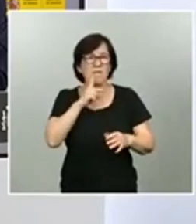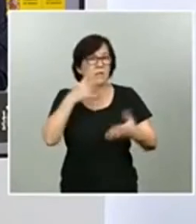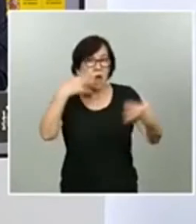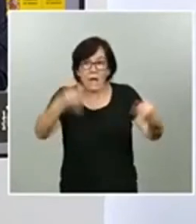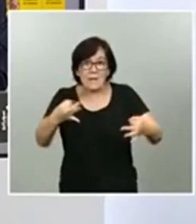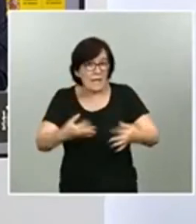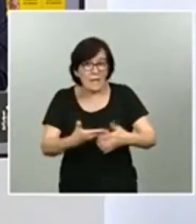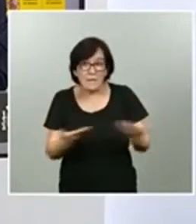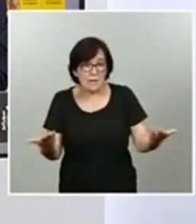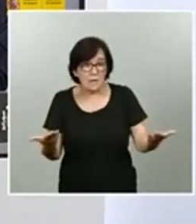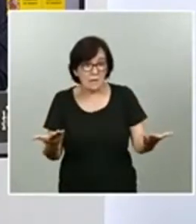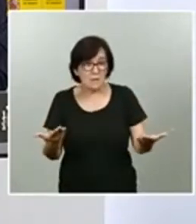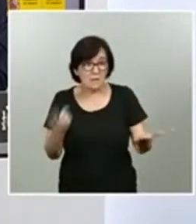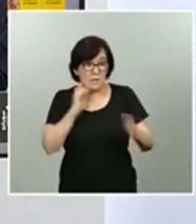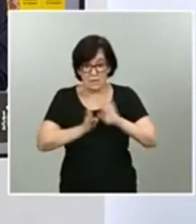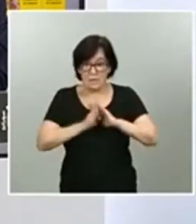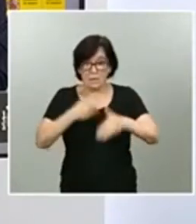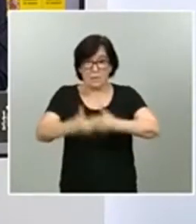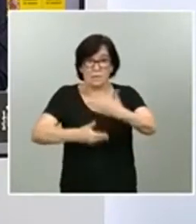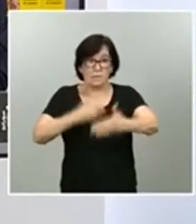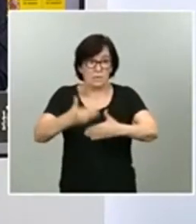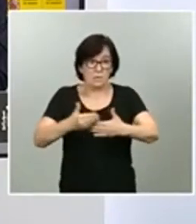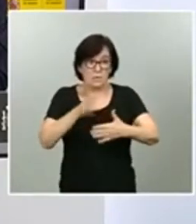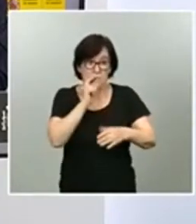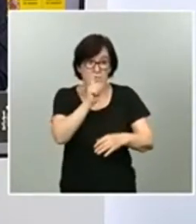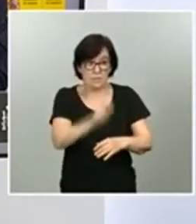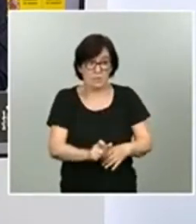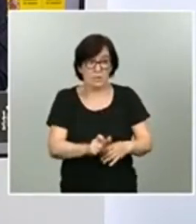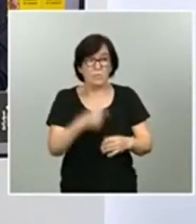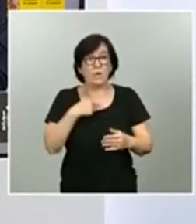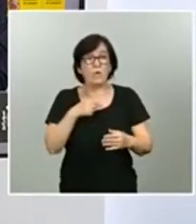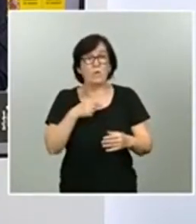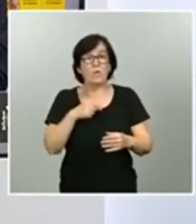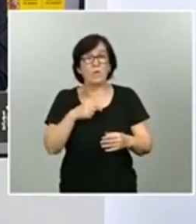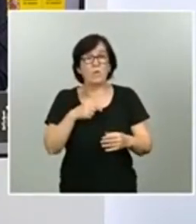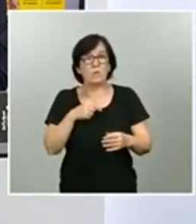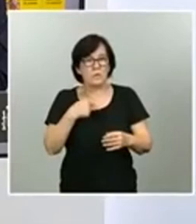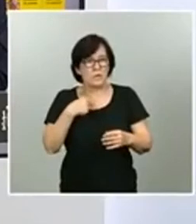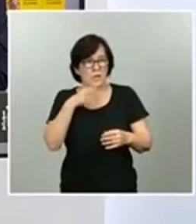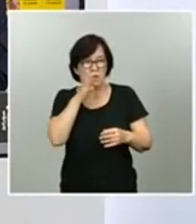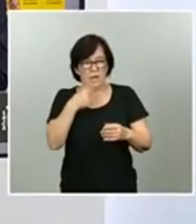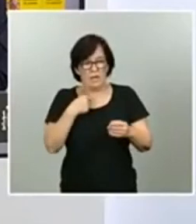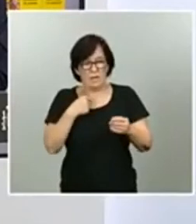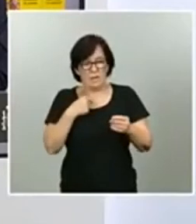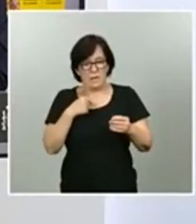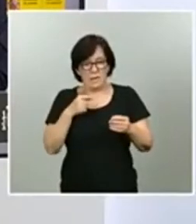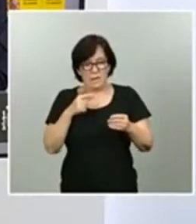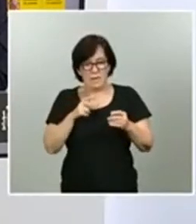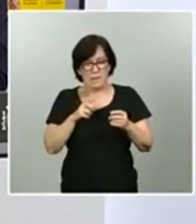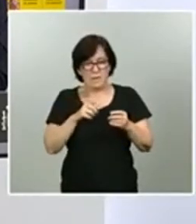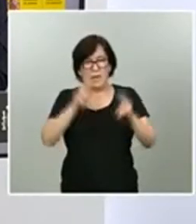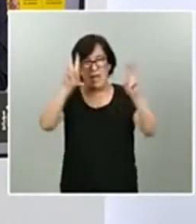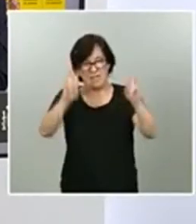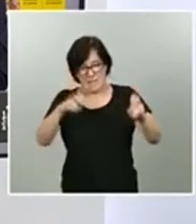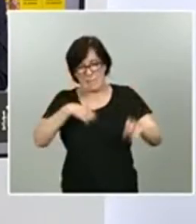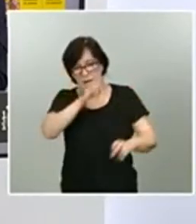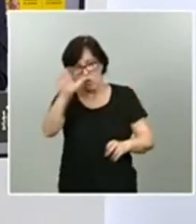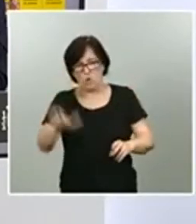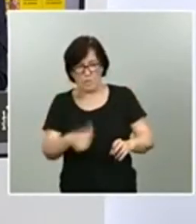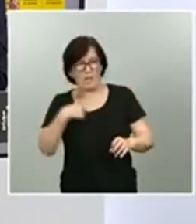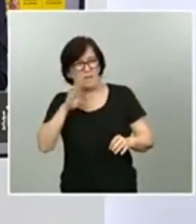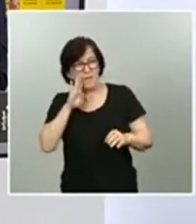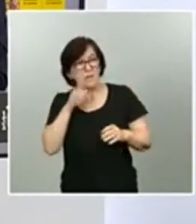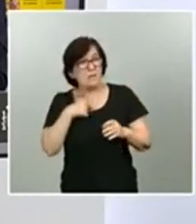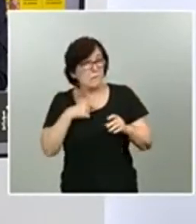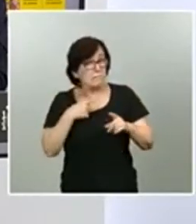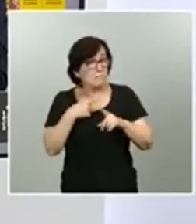presente continuo. Y fíjese, cuando estamos, y doy un salto ahora a la cuestión europea, que yo comparto con el primer